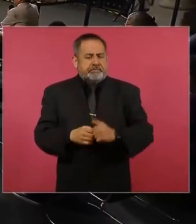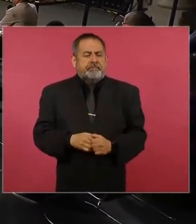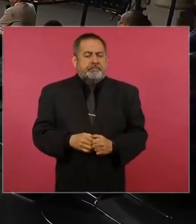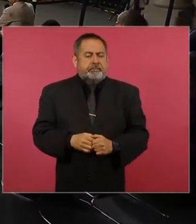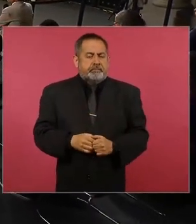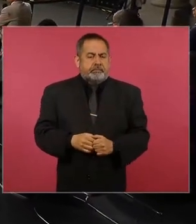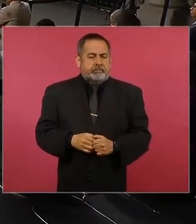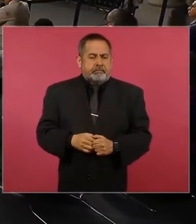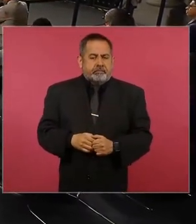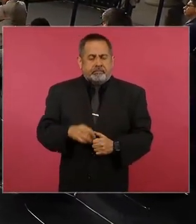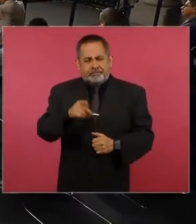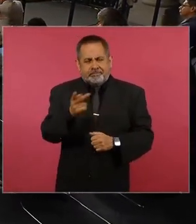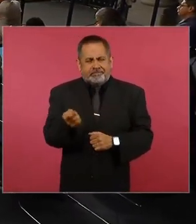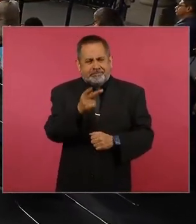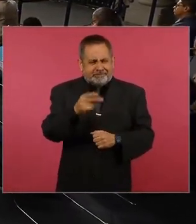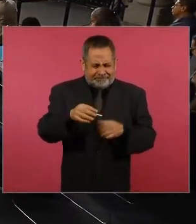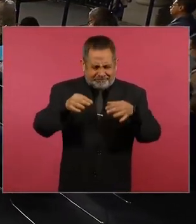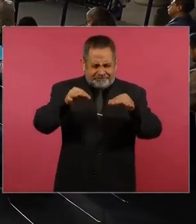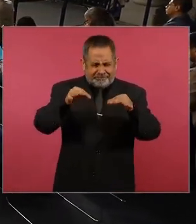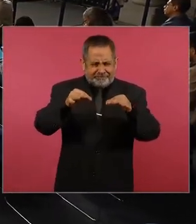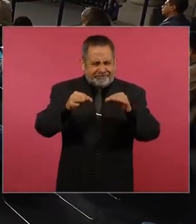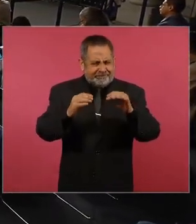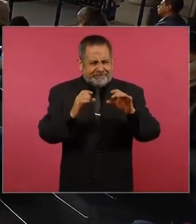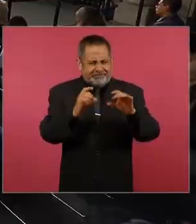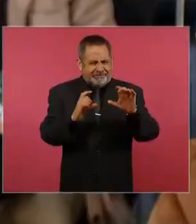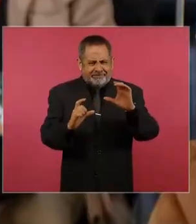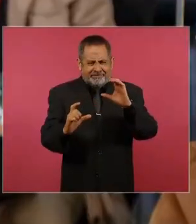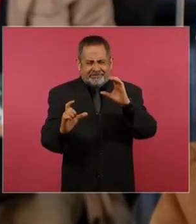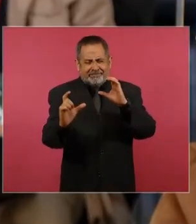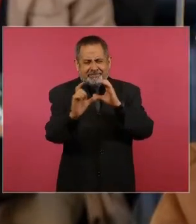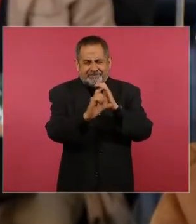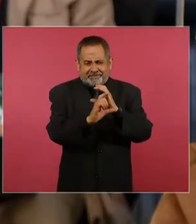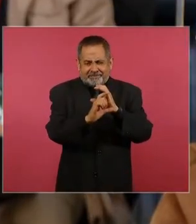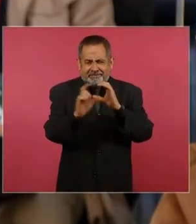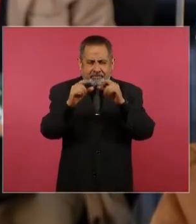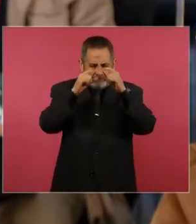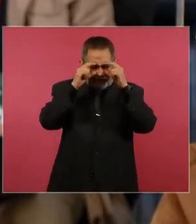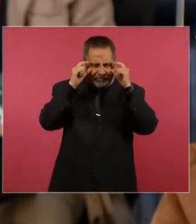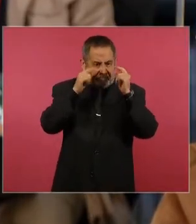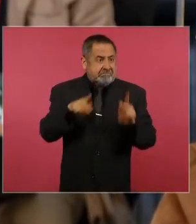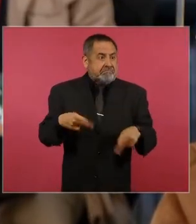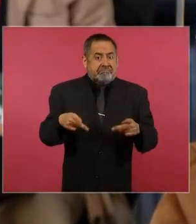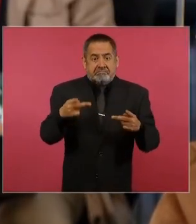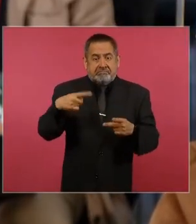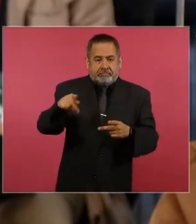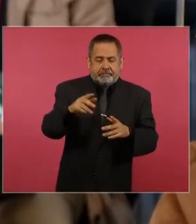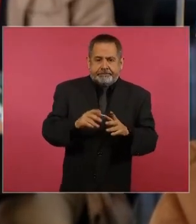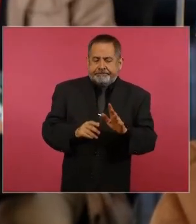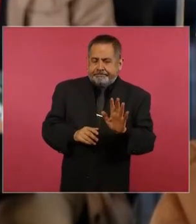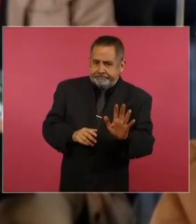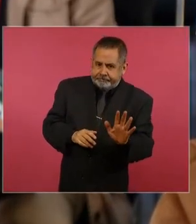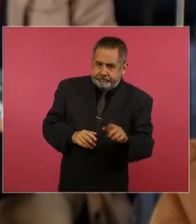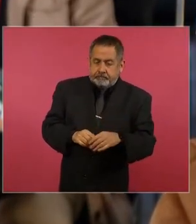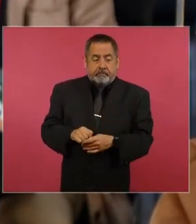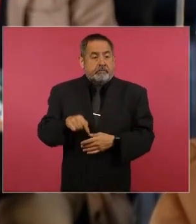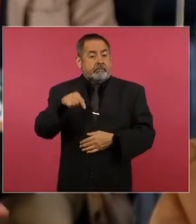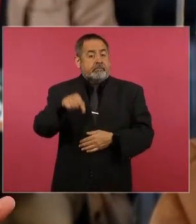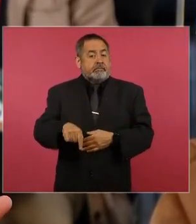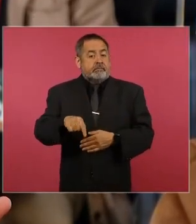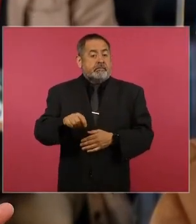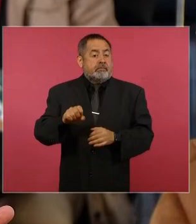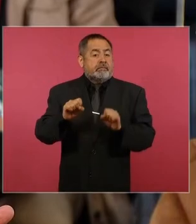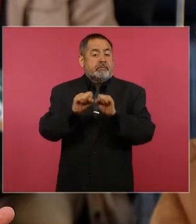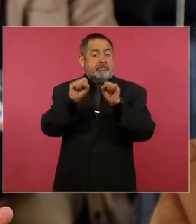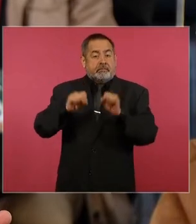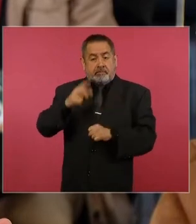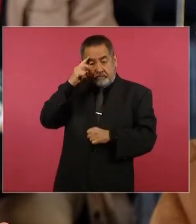es consultarles sobre estos filtros, ya aprovechando que decía el doctor que se venden. En la Ciudad de México hay un sistema penitenciario que está